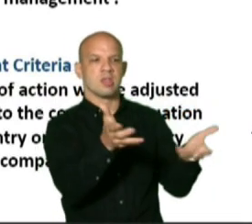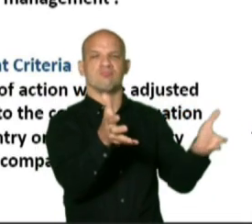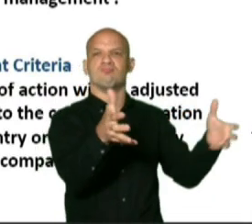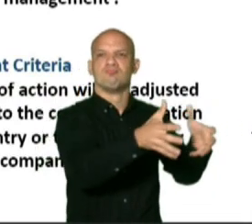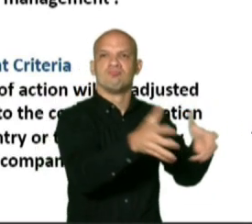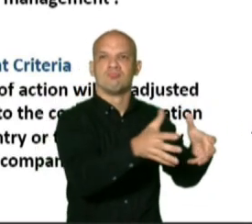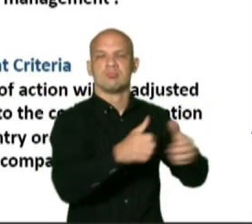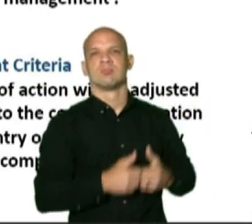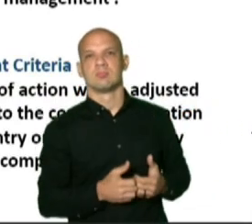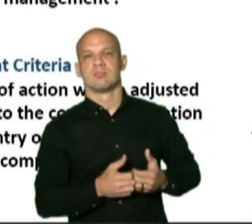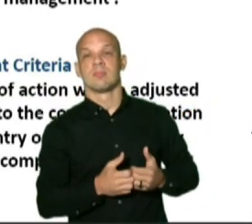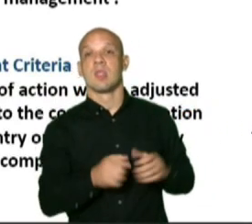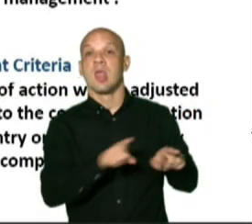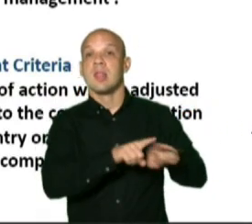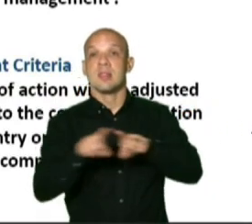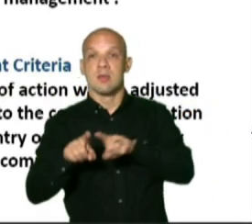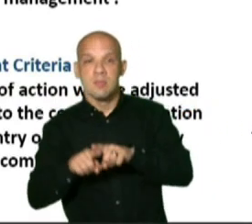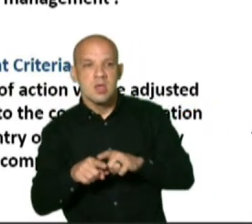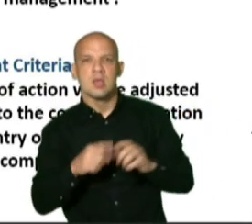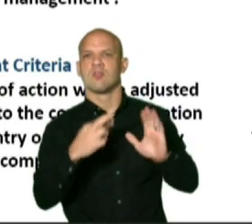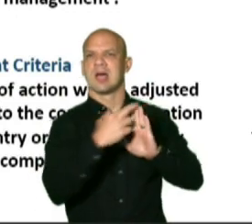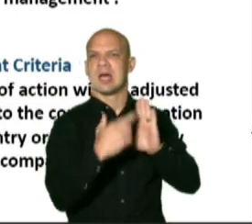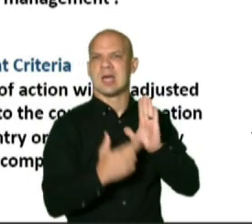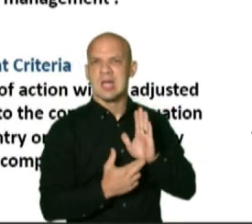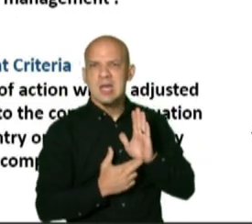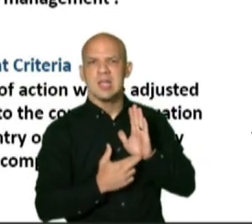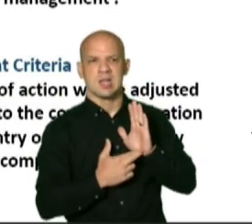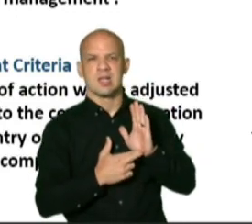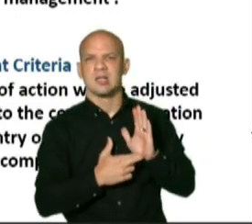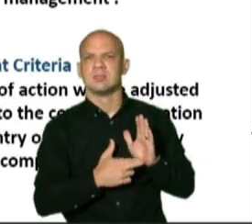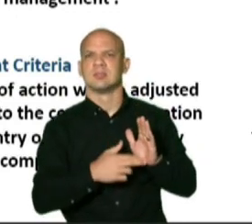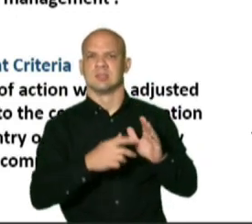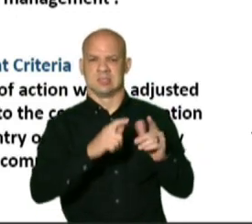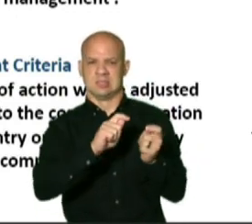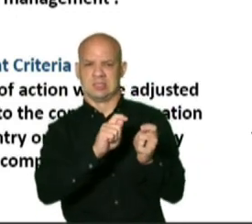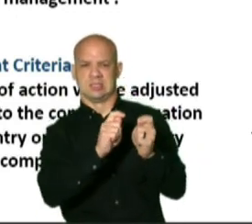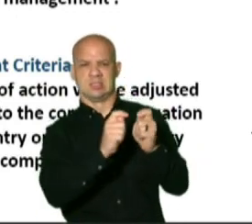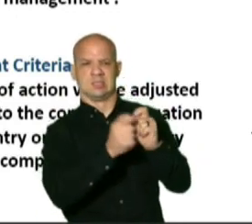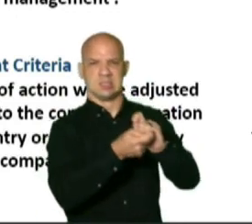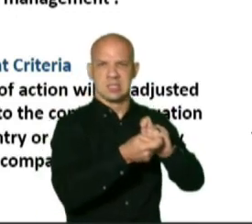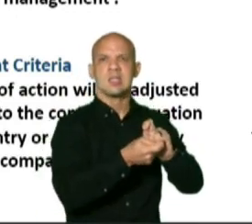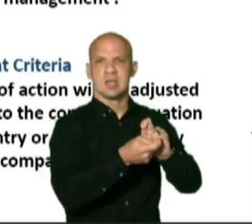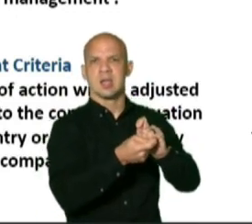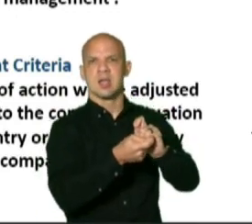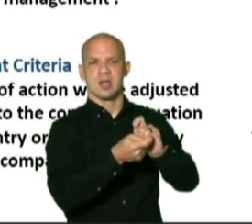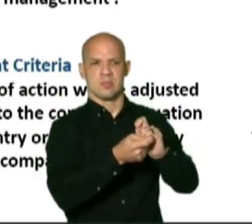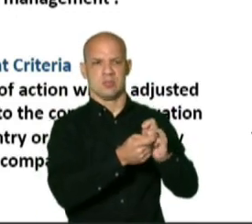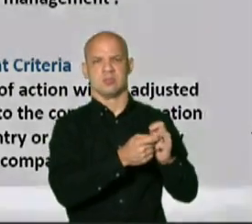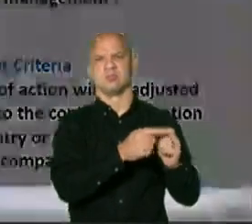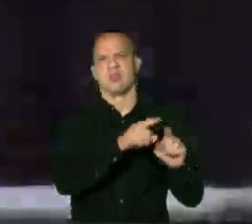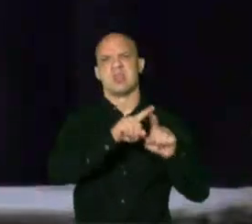también establece unos criterios de ajuste que son el resultado de la situación de riesgo que tenga el